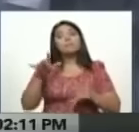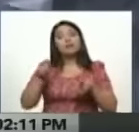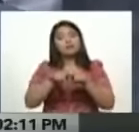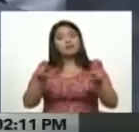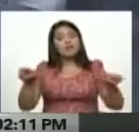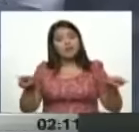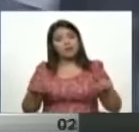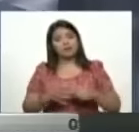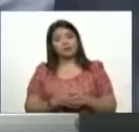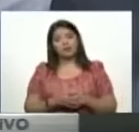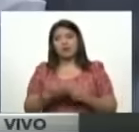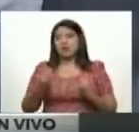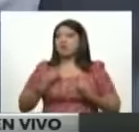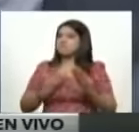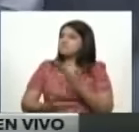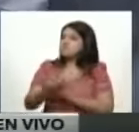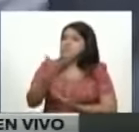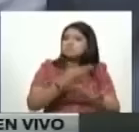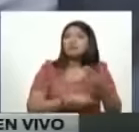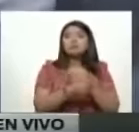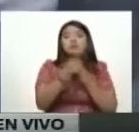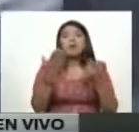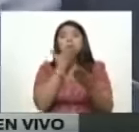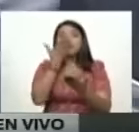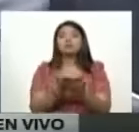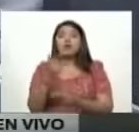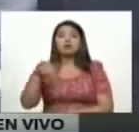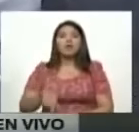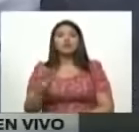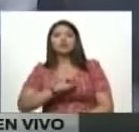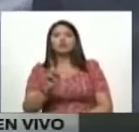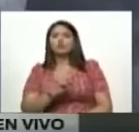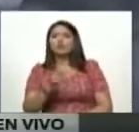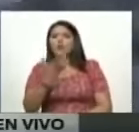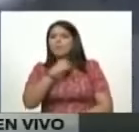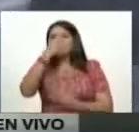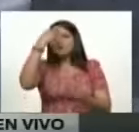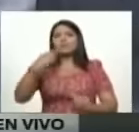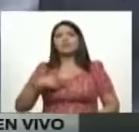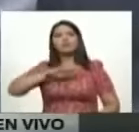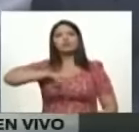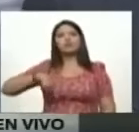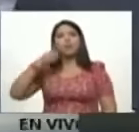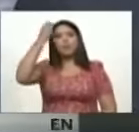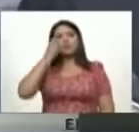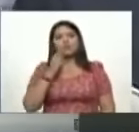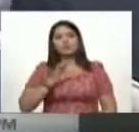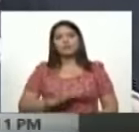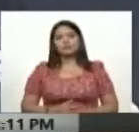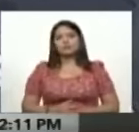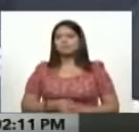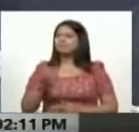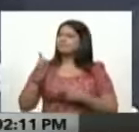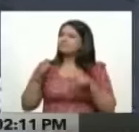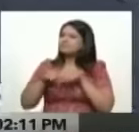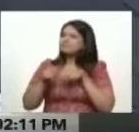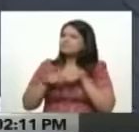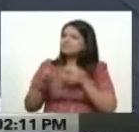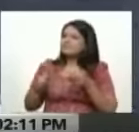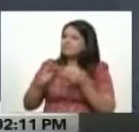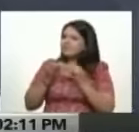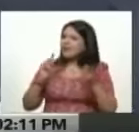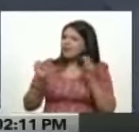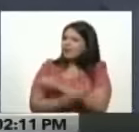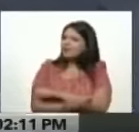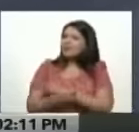Depende de ellos, de la convivencia que ellos quieran plantear en la Asamblea Nacional. Nosotros nos vamos a hacer respetar como diputados. Hay muchos que han criticado la modificación para